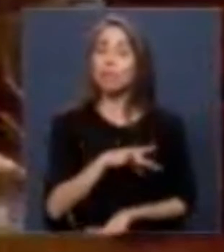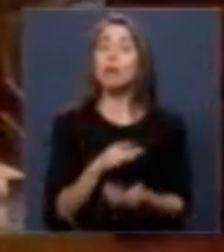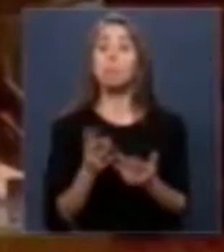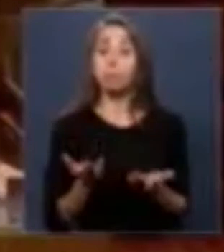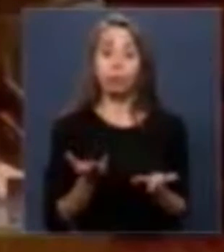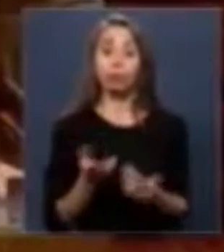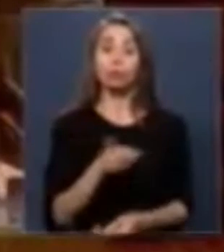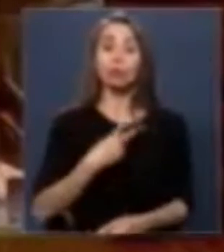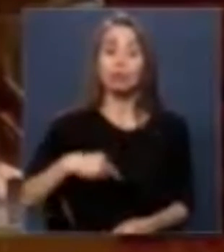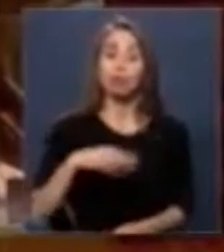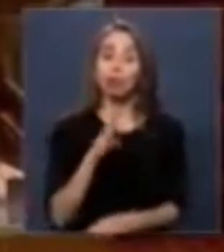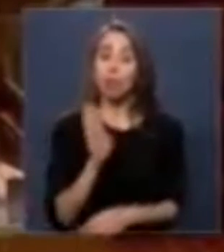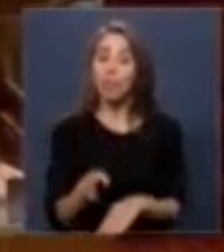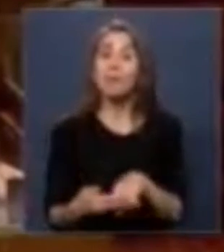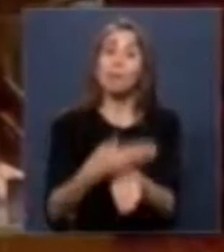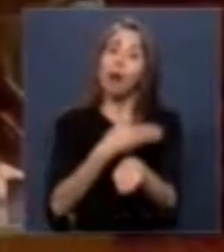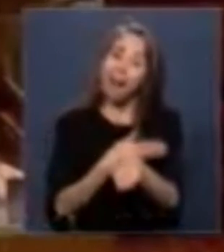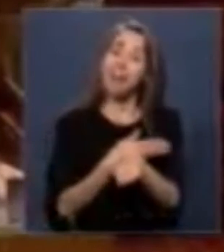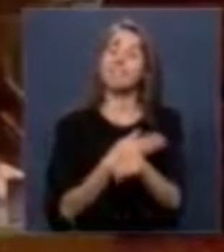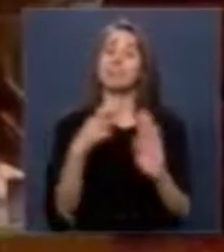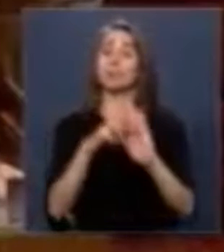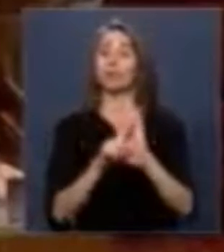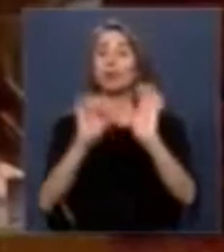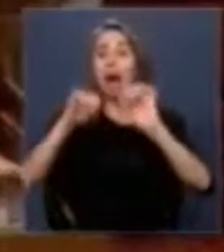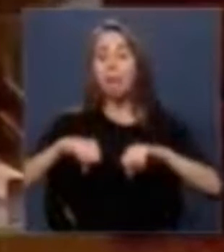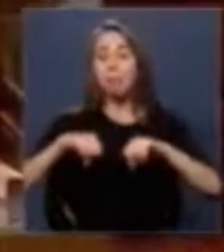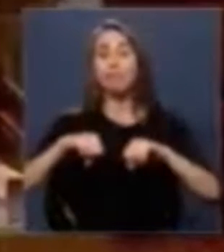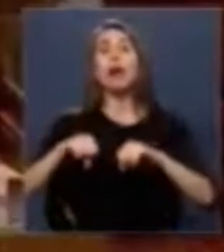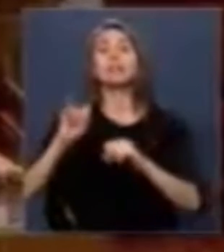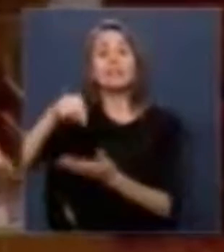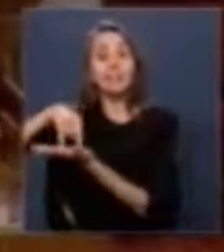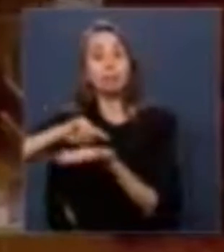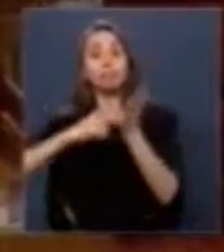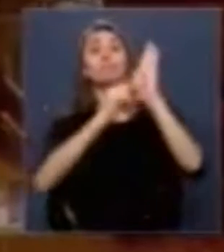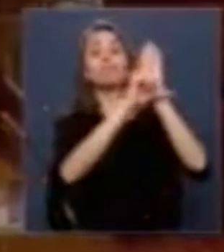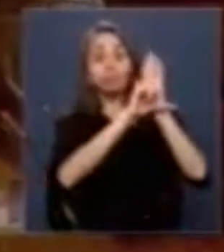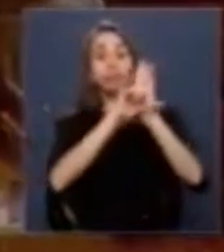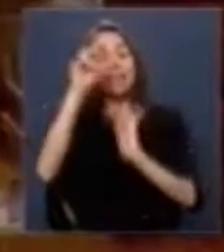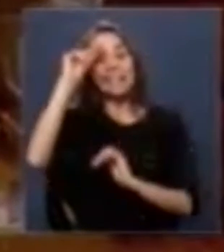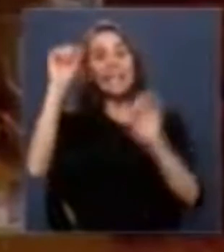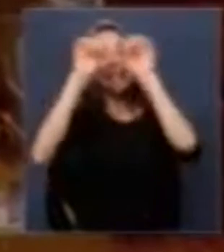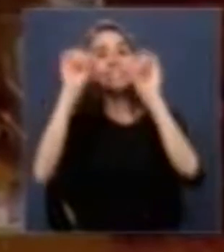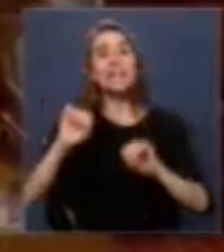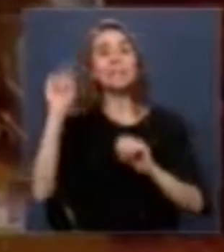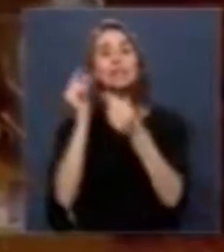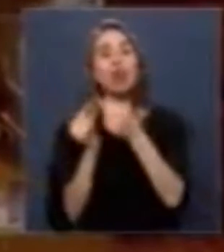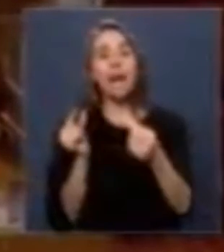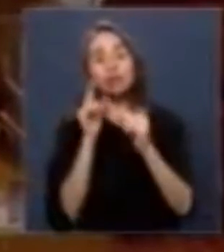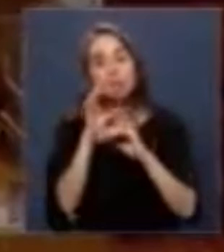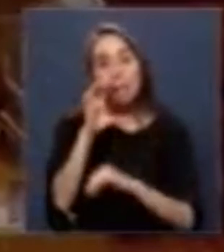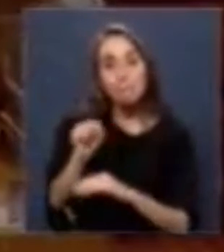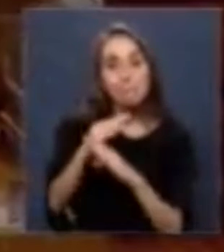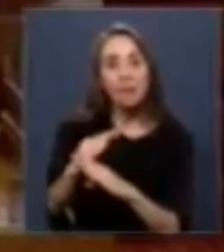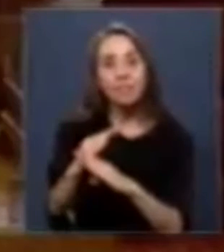bien debiéramos ya haber aprobado este proyecto para la creación del Servicio Nacional de Prevención y Respuesta ante